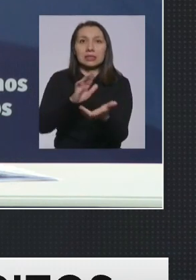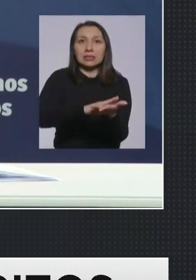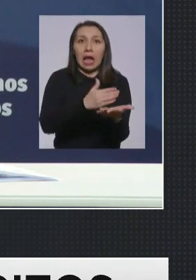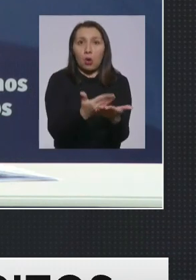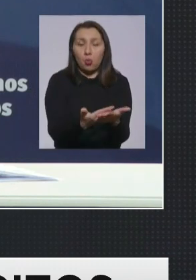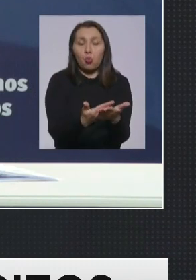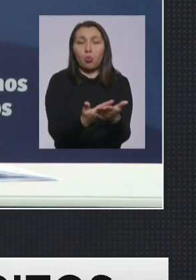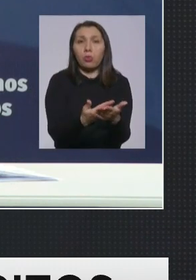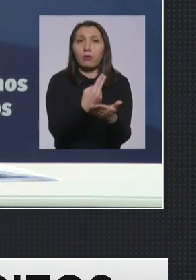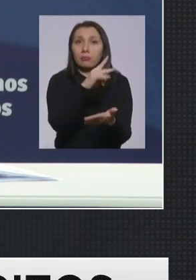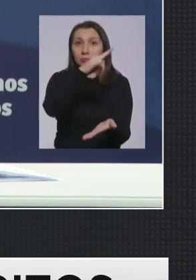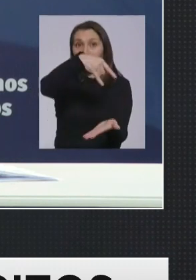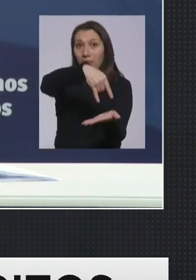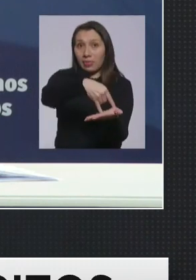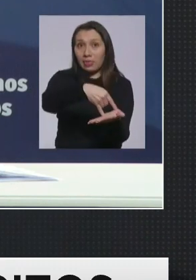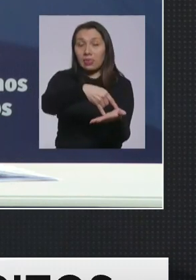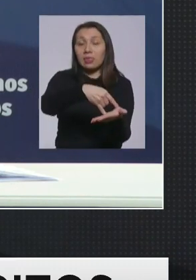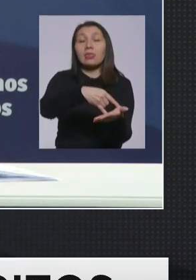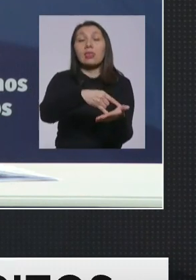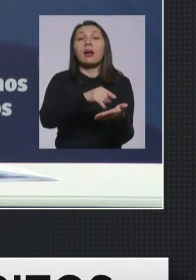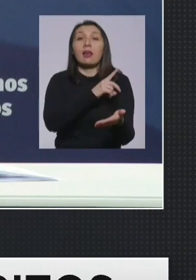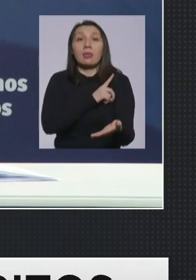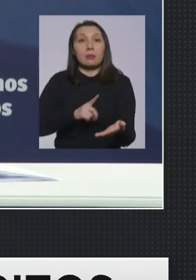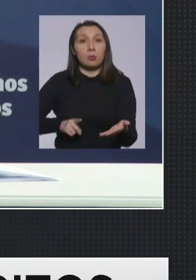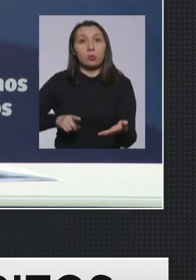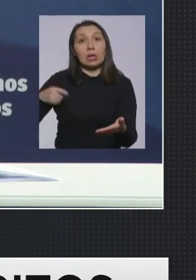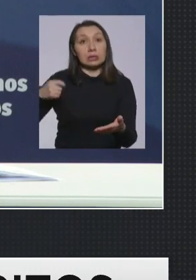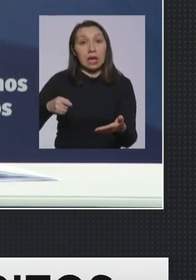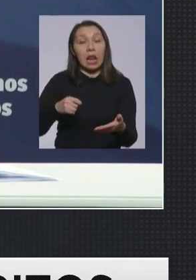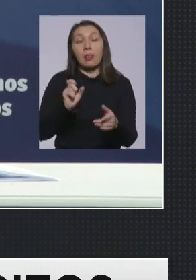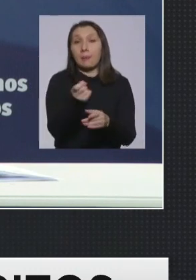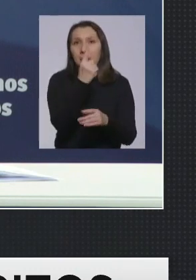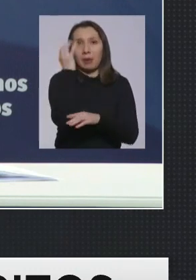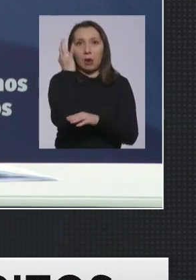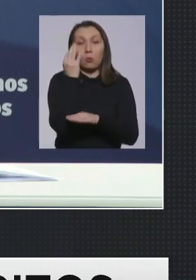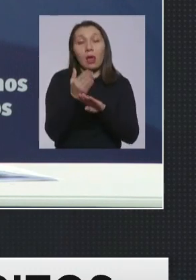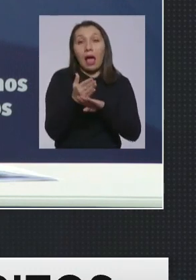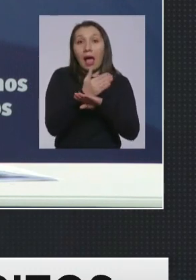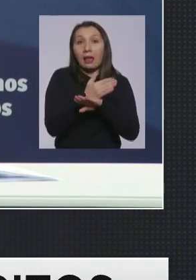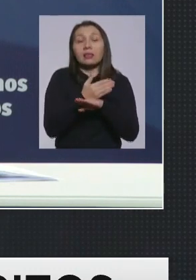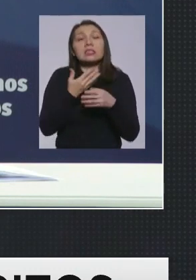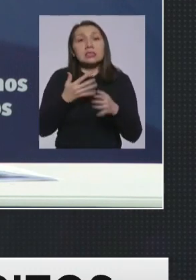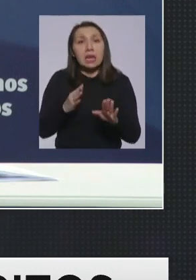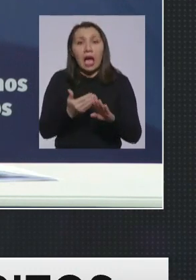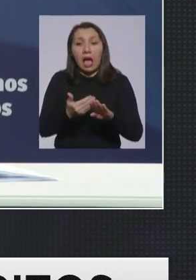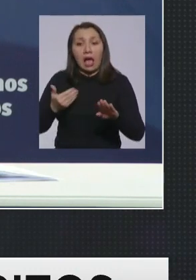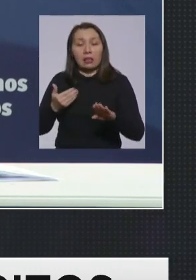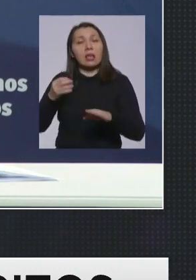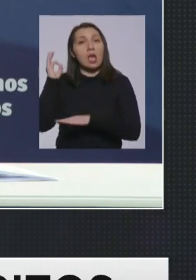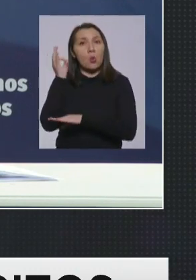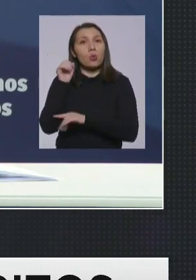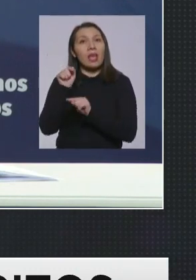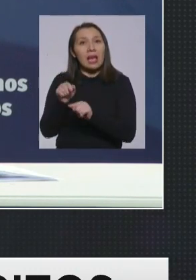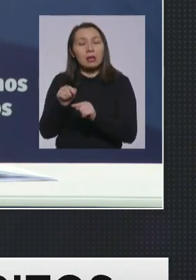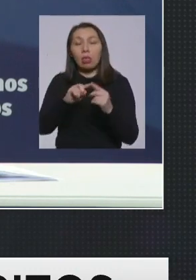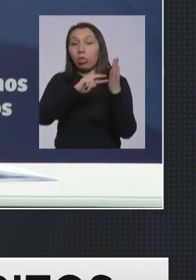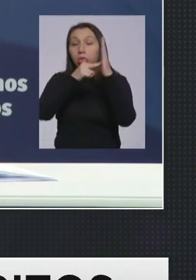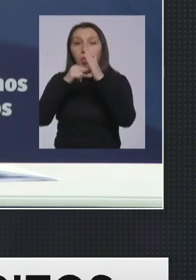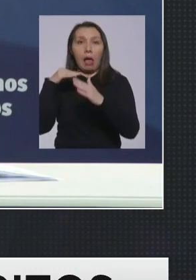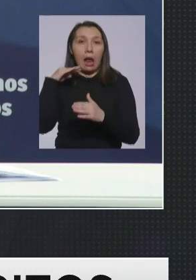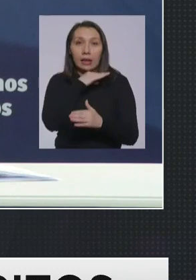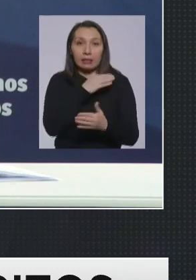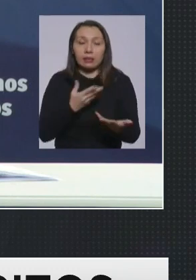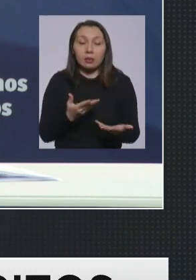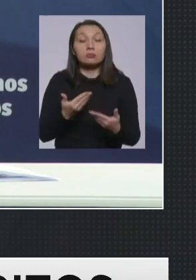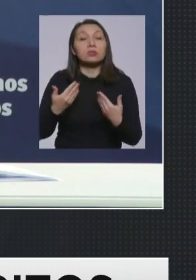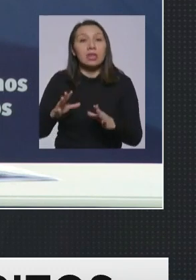de la cámara diputados y del senado pero antes de eso ya me reuní porque esto crea polémica de inmediato